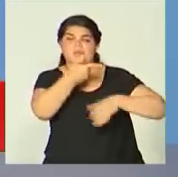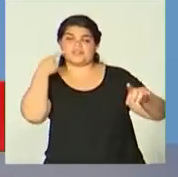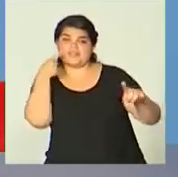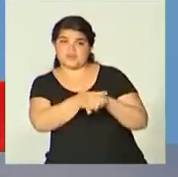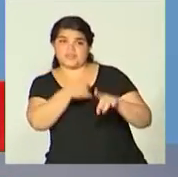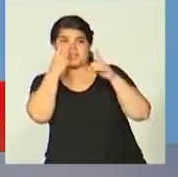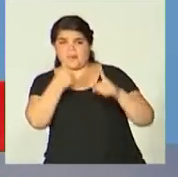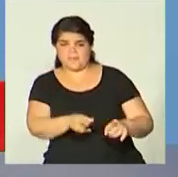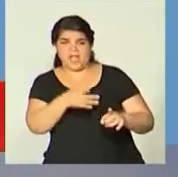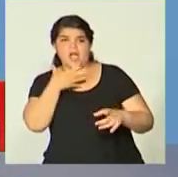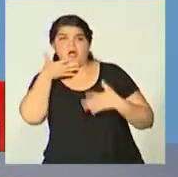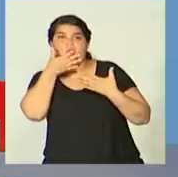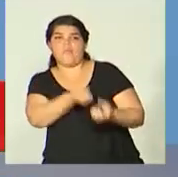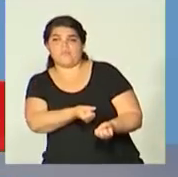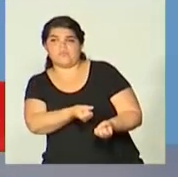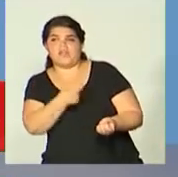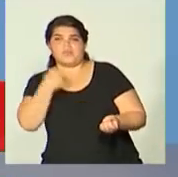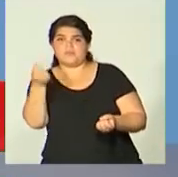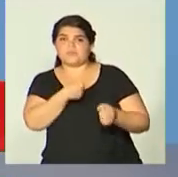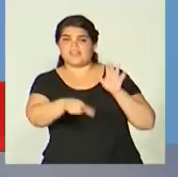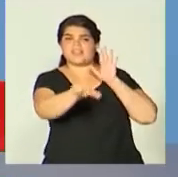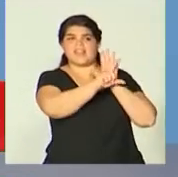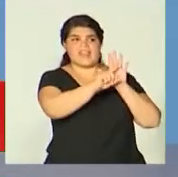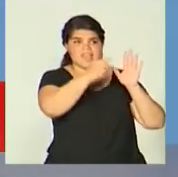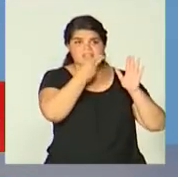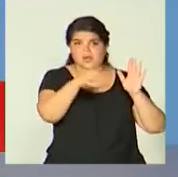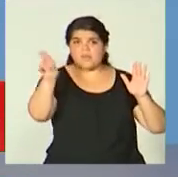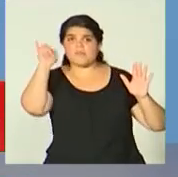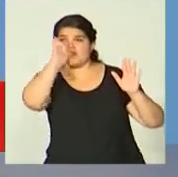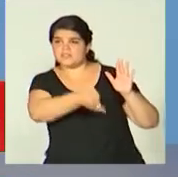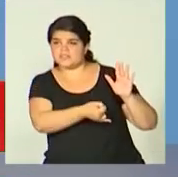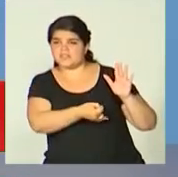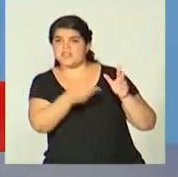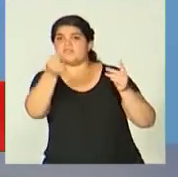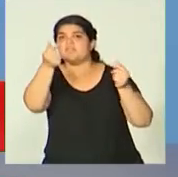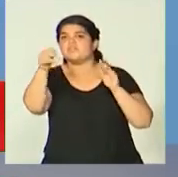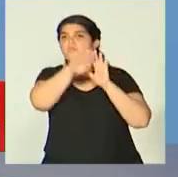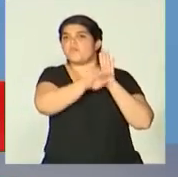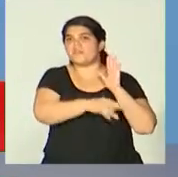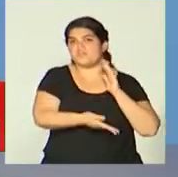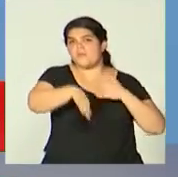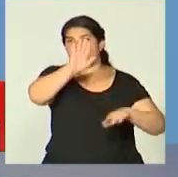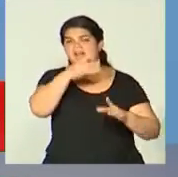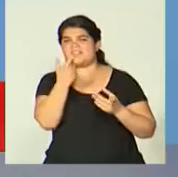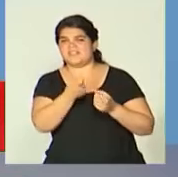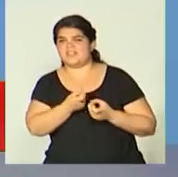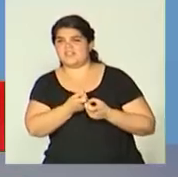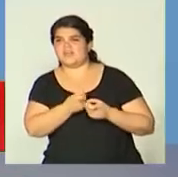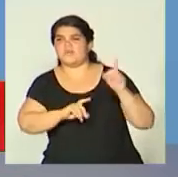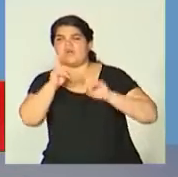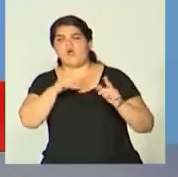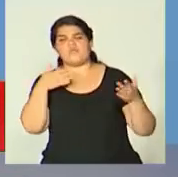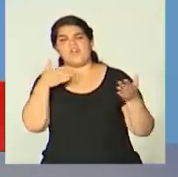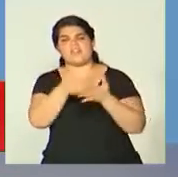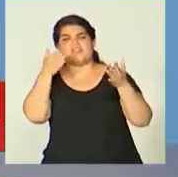que necesitamos es que se cumplan estas leyes de que además del mayor presupuesto pero una de las trabas que vemos en esto en lo cotidiano en lo